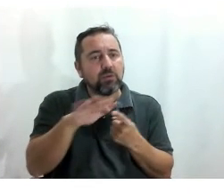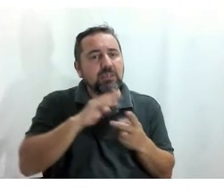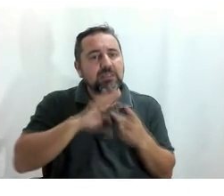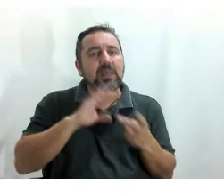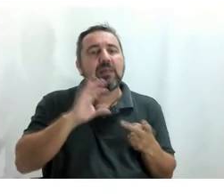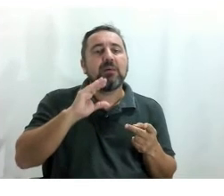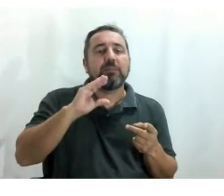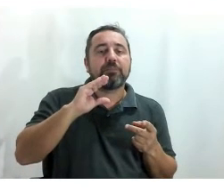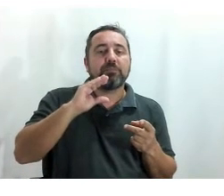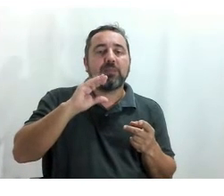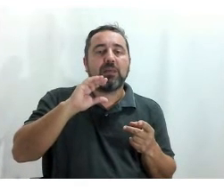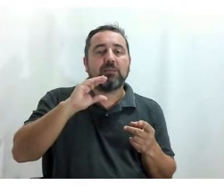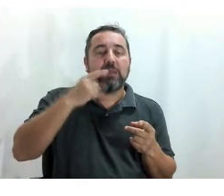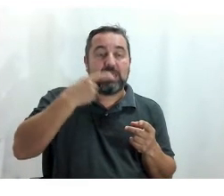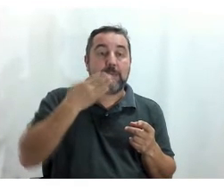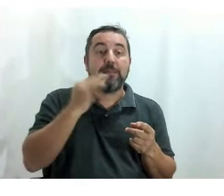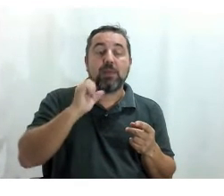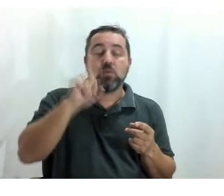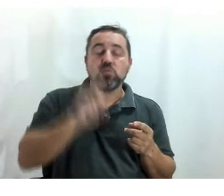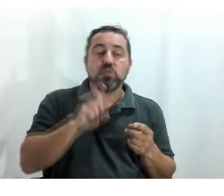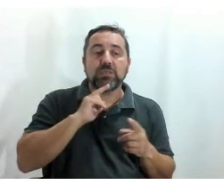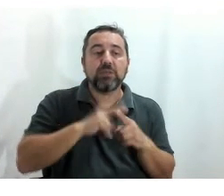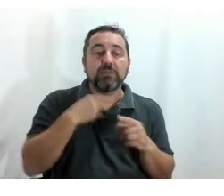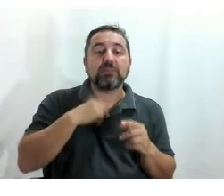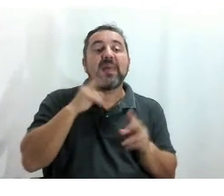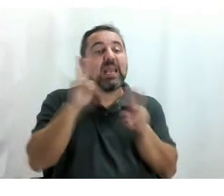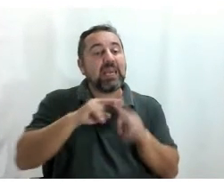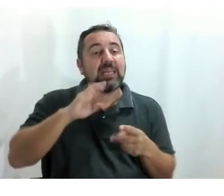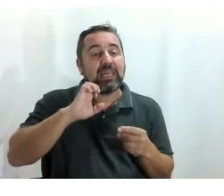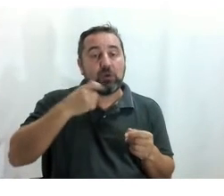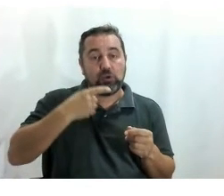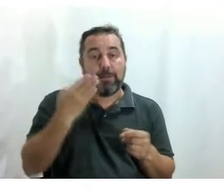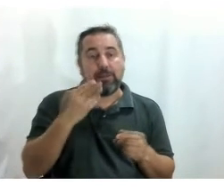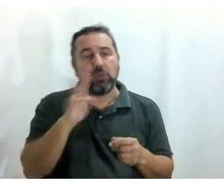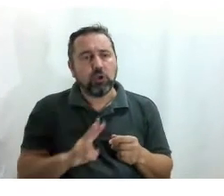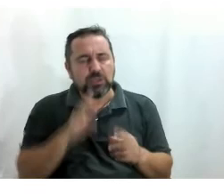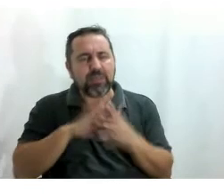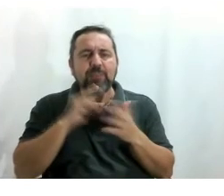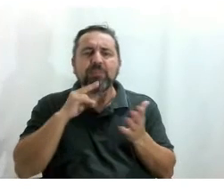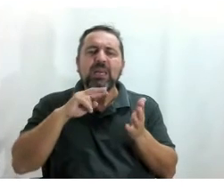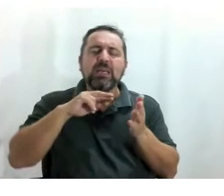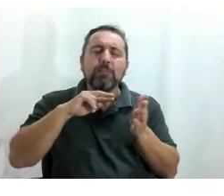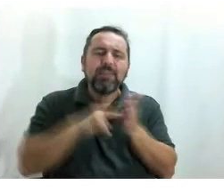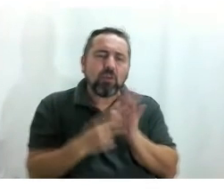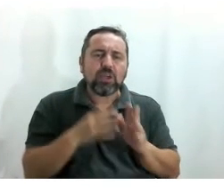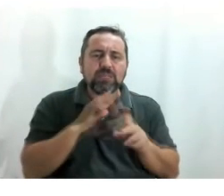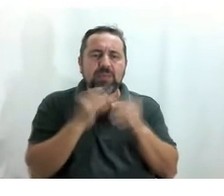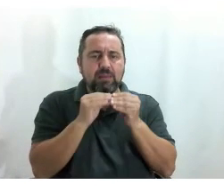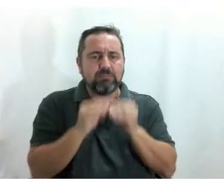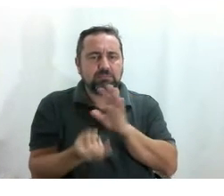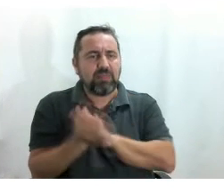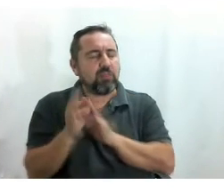FNB1, donde se encuentra el gen GJB2, mediante CRISPR, que sabéis que es una tecnología de edición